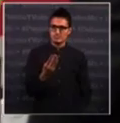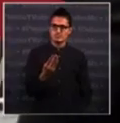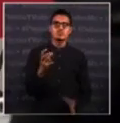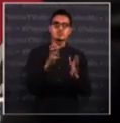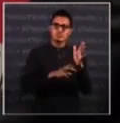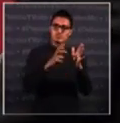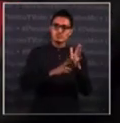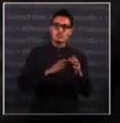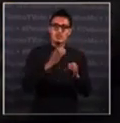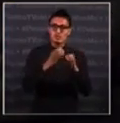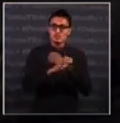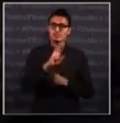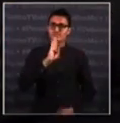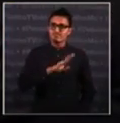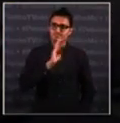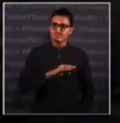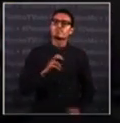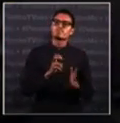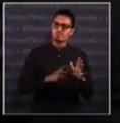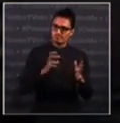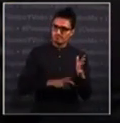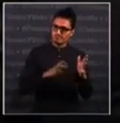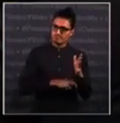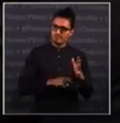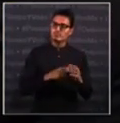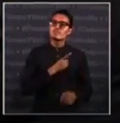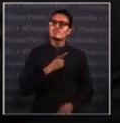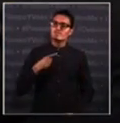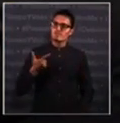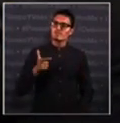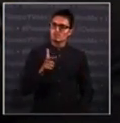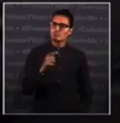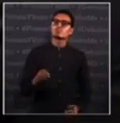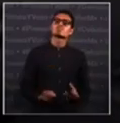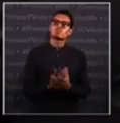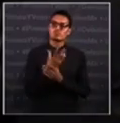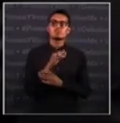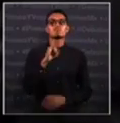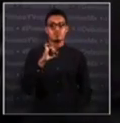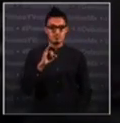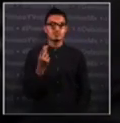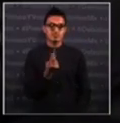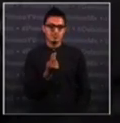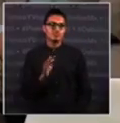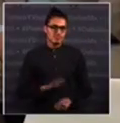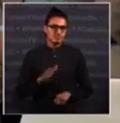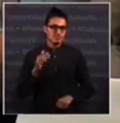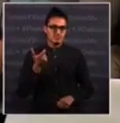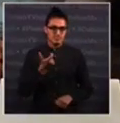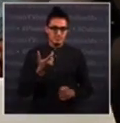y trabajar duro por renovar Guanajuato. Sí requerimos mayor inversión, pero que